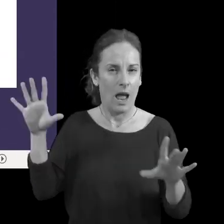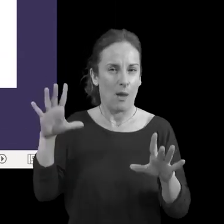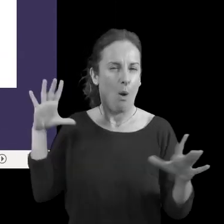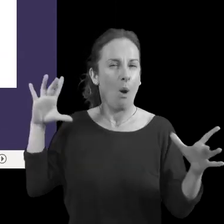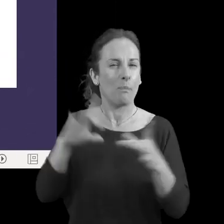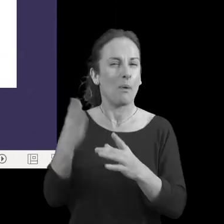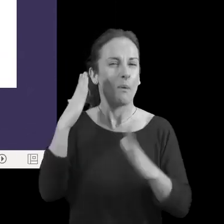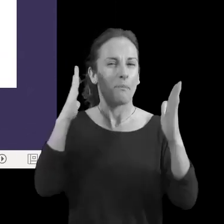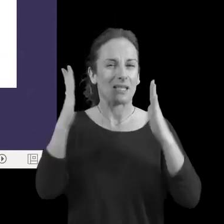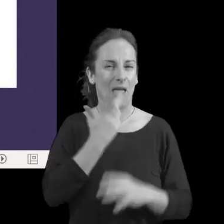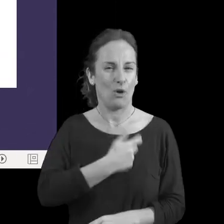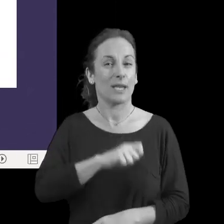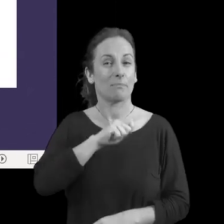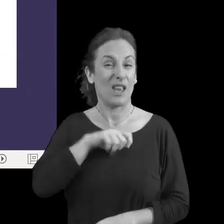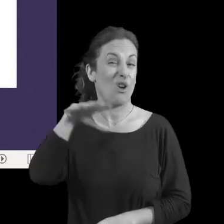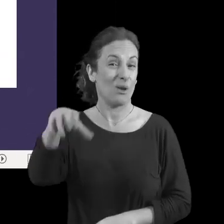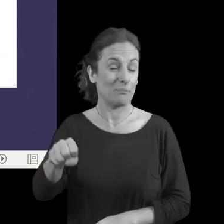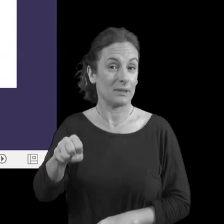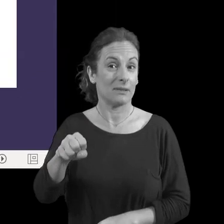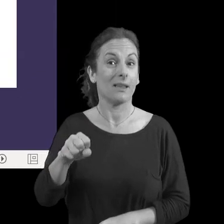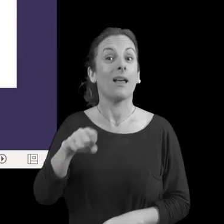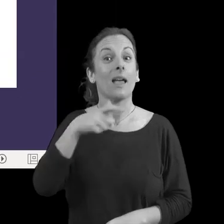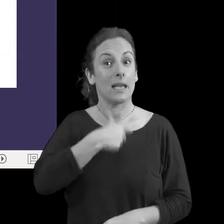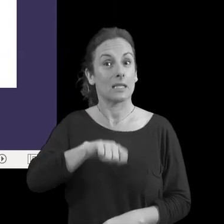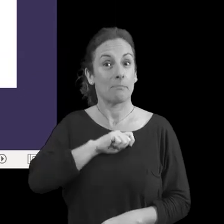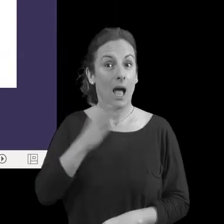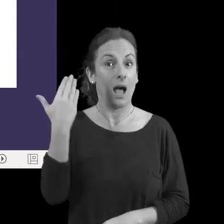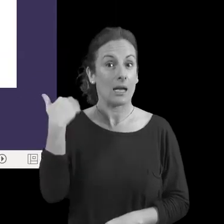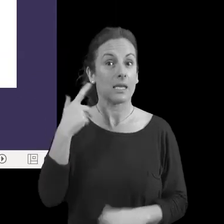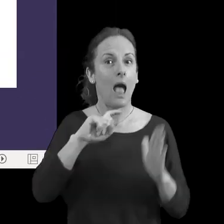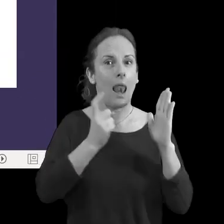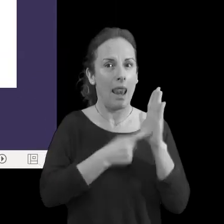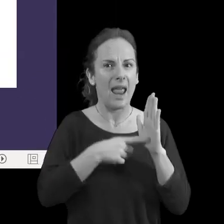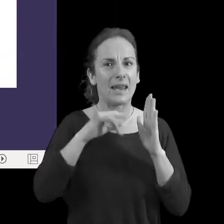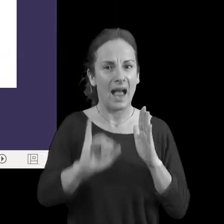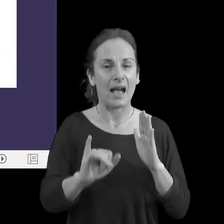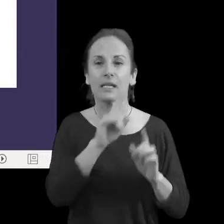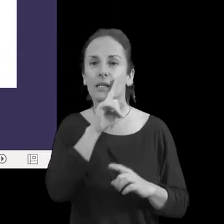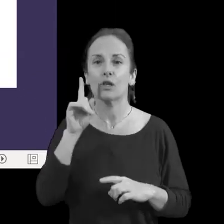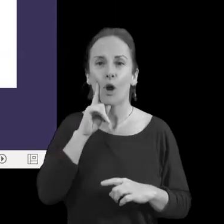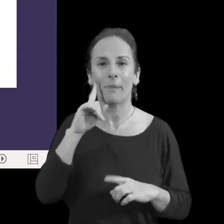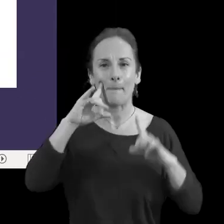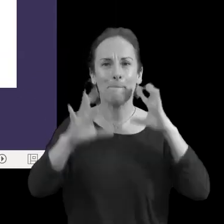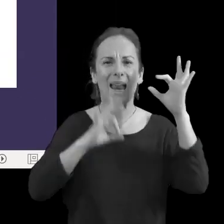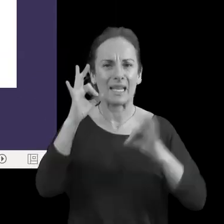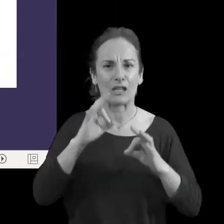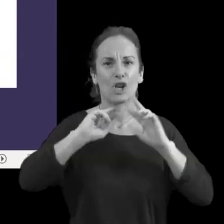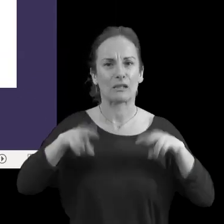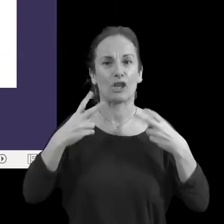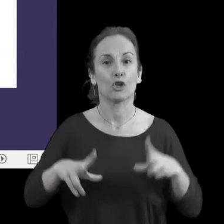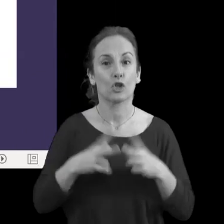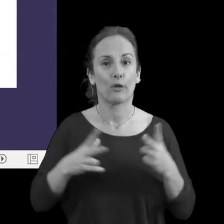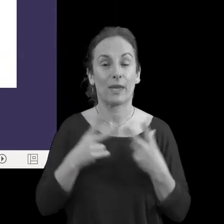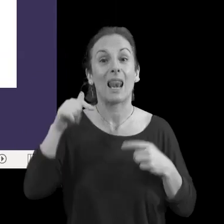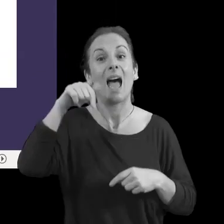ley que recuerda bastante herencia colonial a nuestra ley de peligrosidad y rehabilitación social, que aquí se consiguió derogar en el